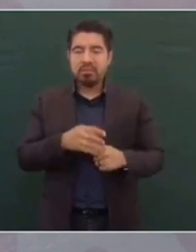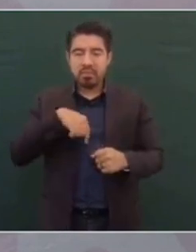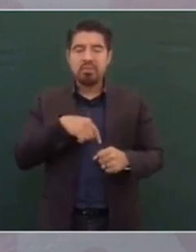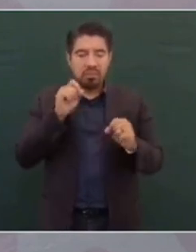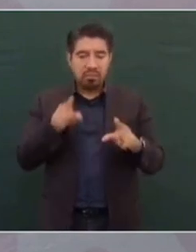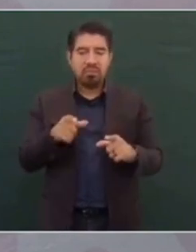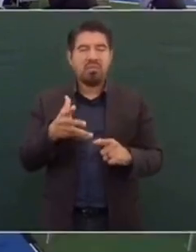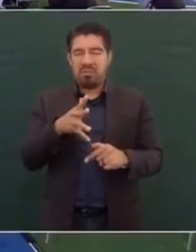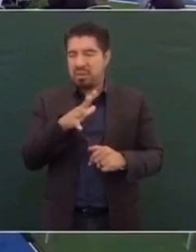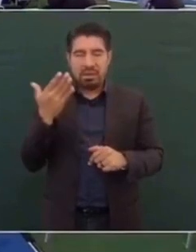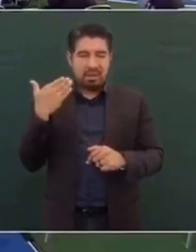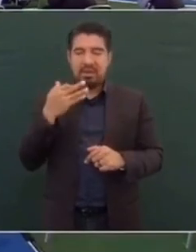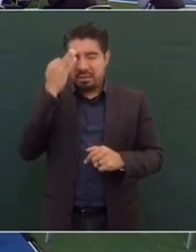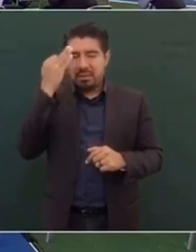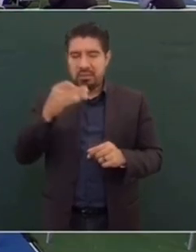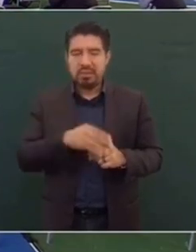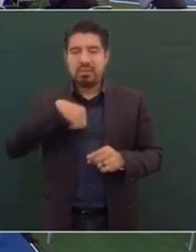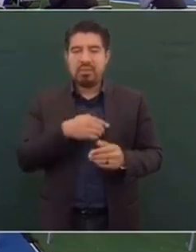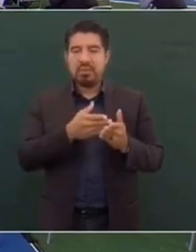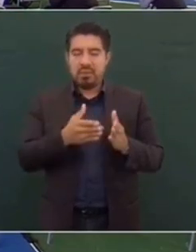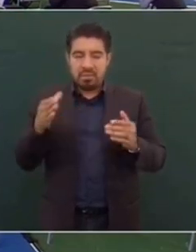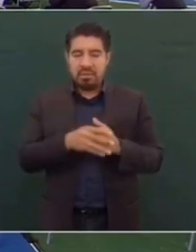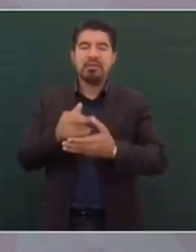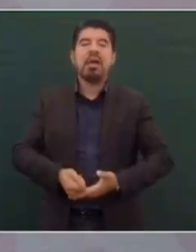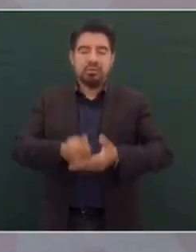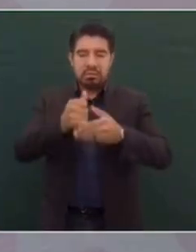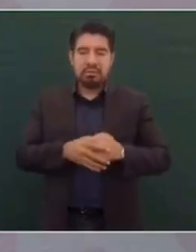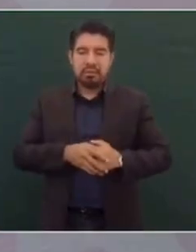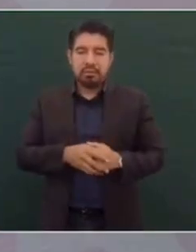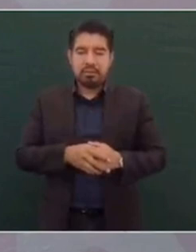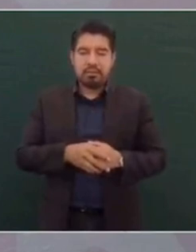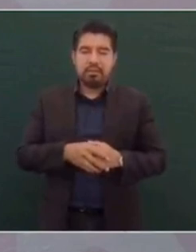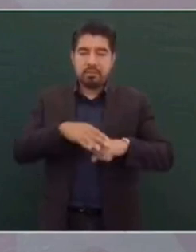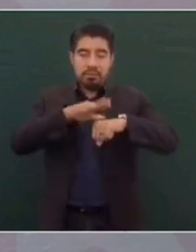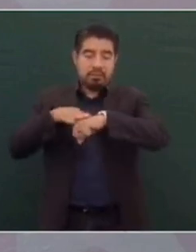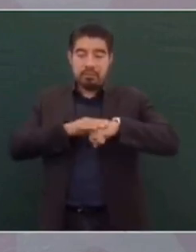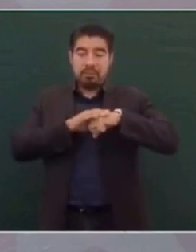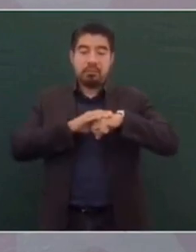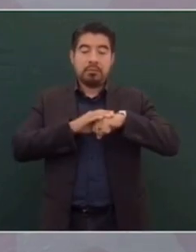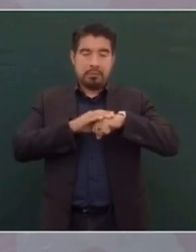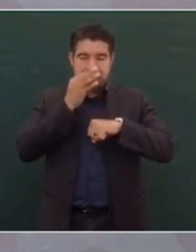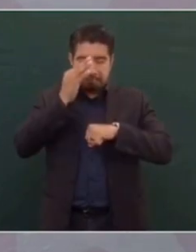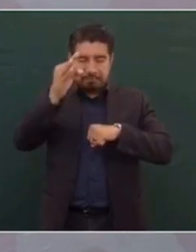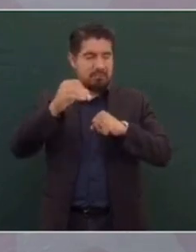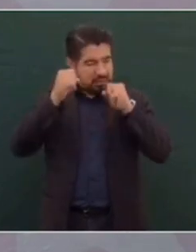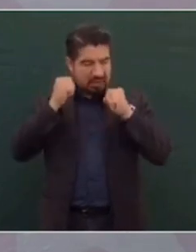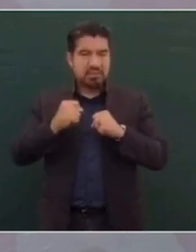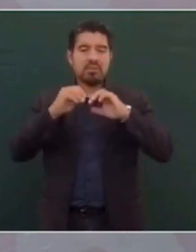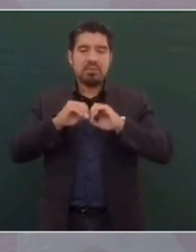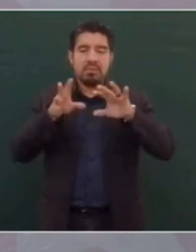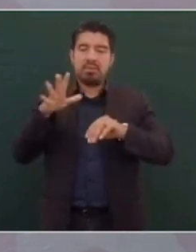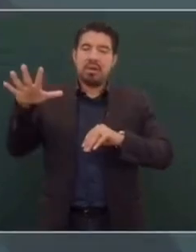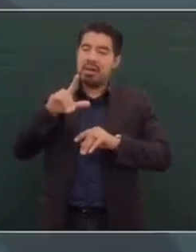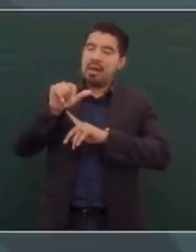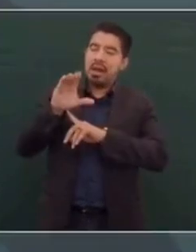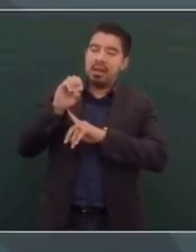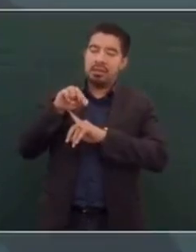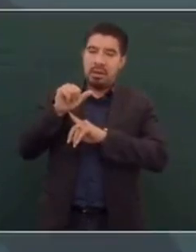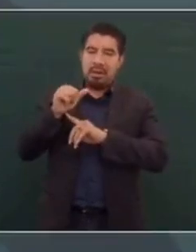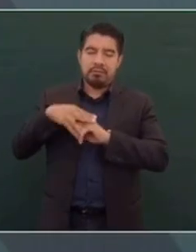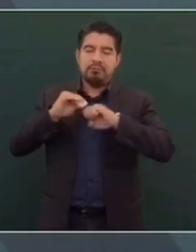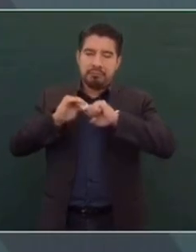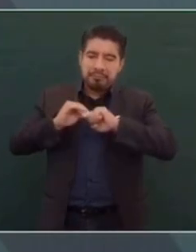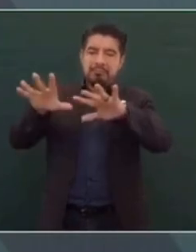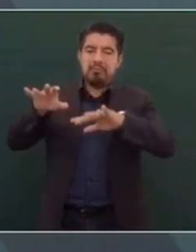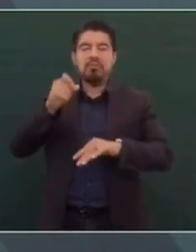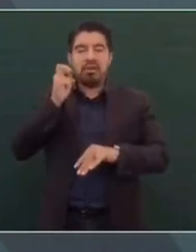padeciendo desde hace algún tiempo. Ya estamos actuando y este llamado estoy seguro que va a llegar hasta la lacandona y nos van